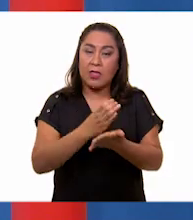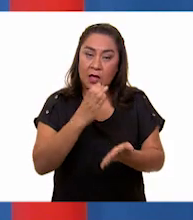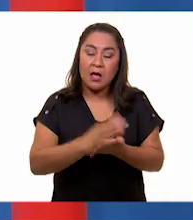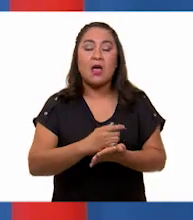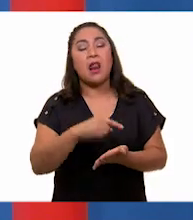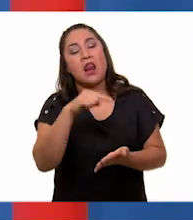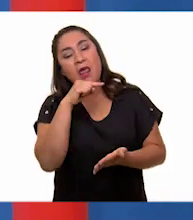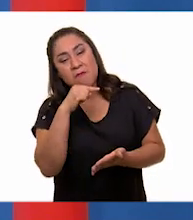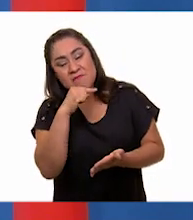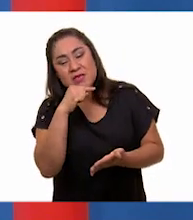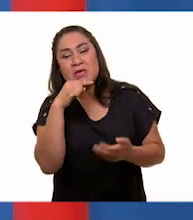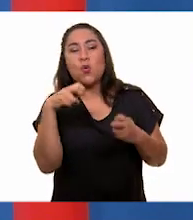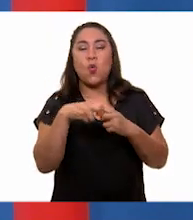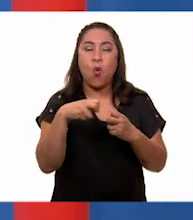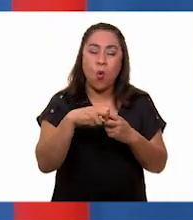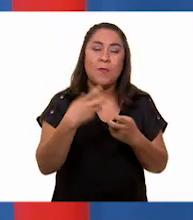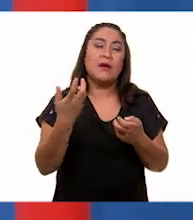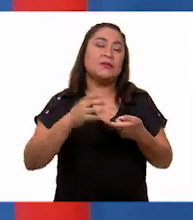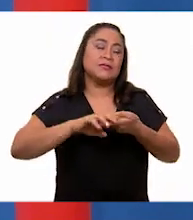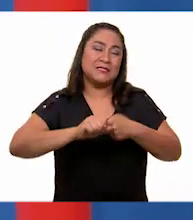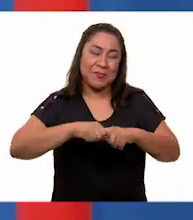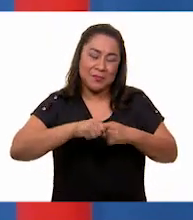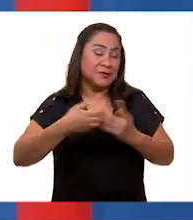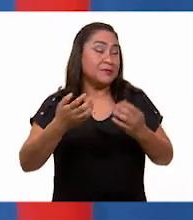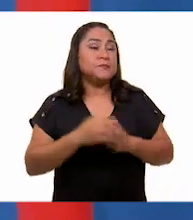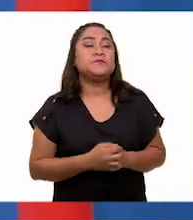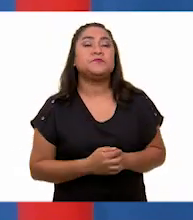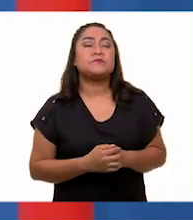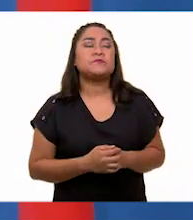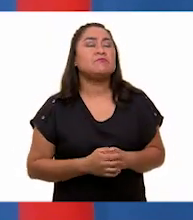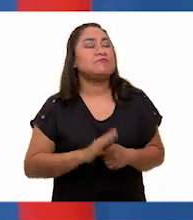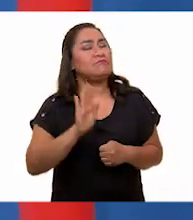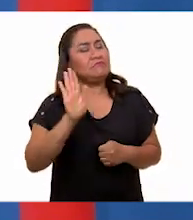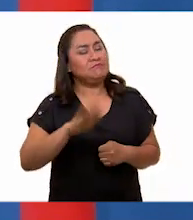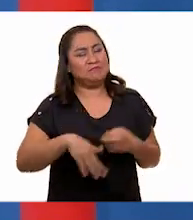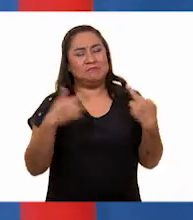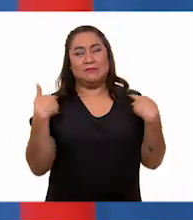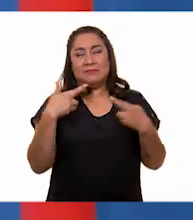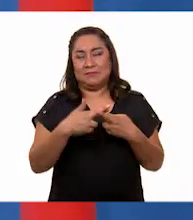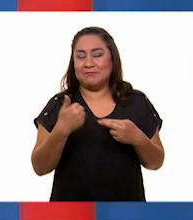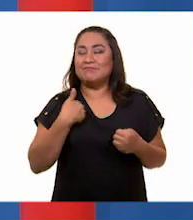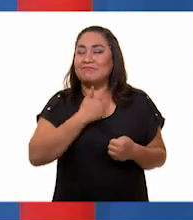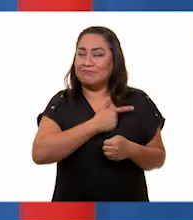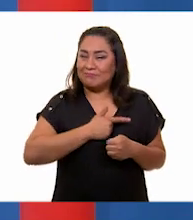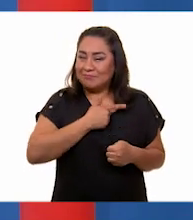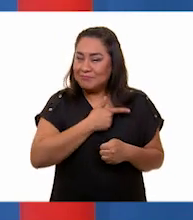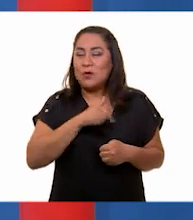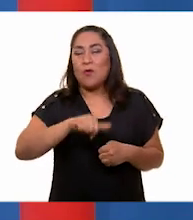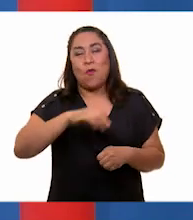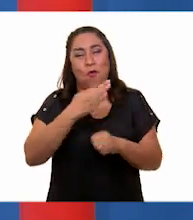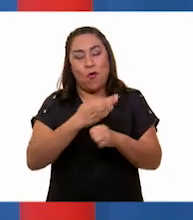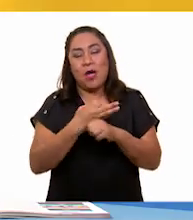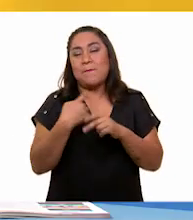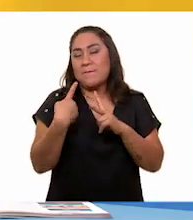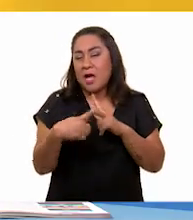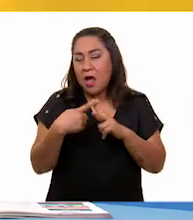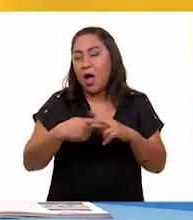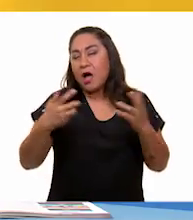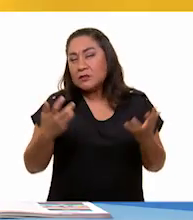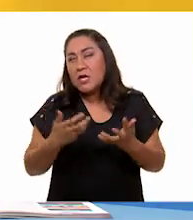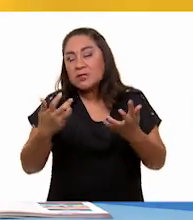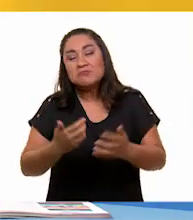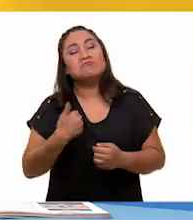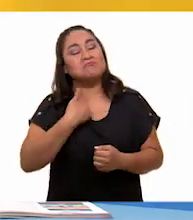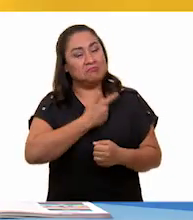tomar nota, lápiz, goma, sacapuntas. Maestra, fíjese que me gustan todos los desafíos que hemos resuelto hasta este momento. ¡Qué